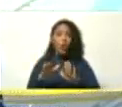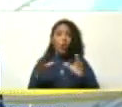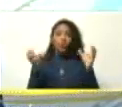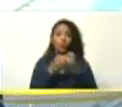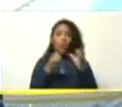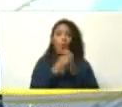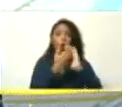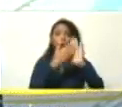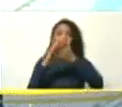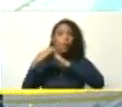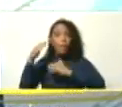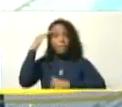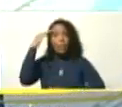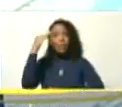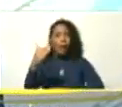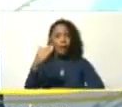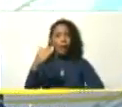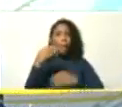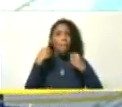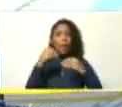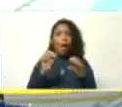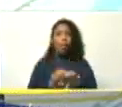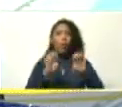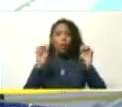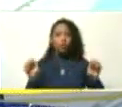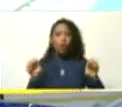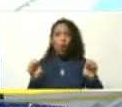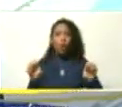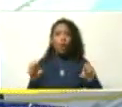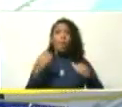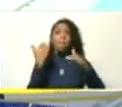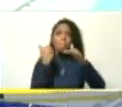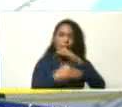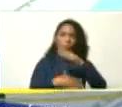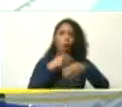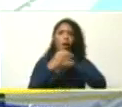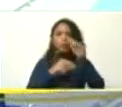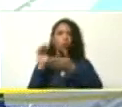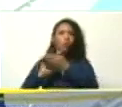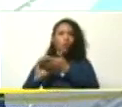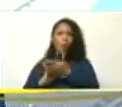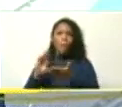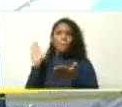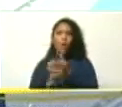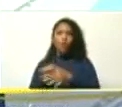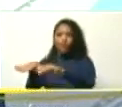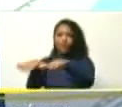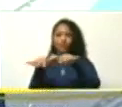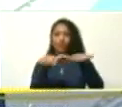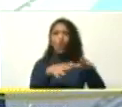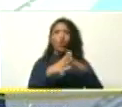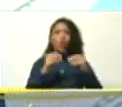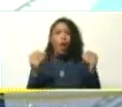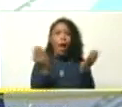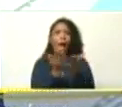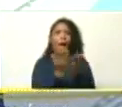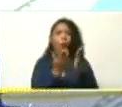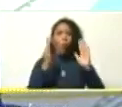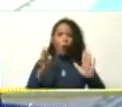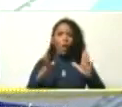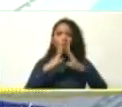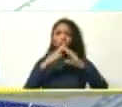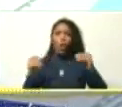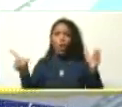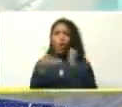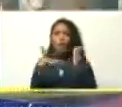brigadas comunitarias militares para la educación. Y vamos a arreglar y poner pepita todas las escuelas y todos